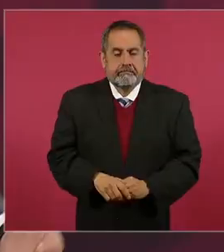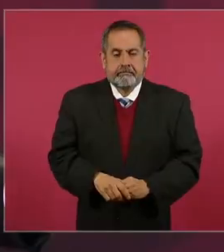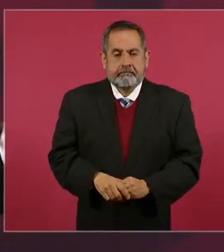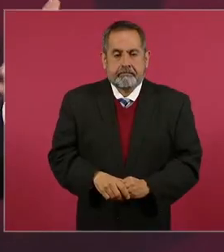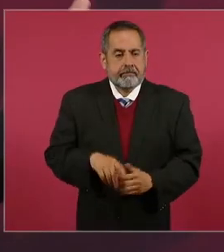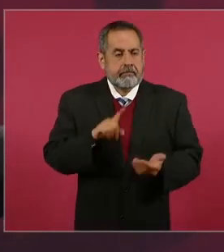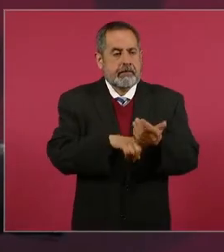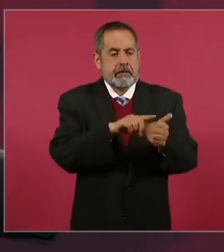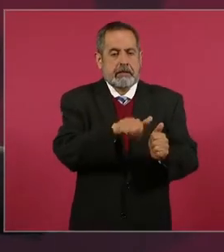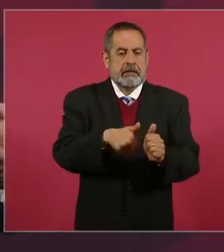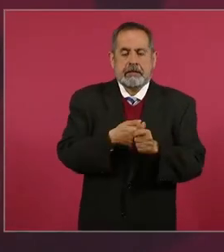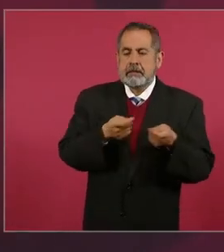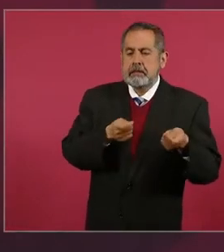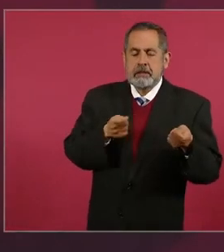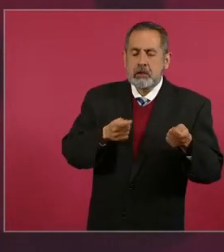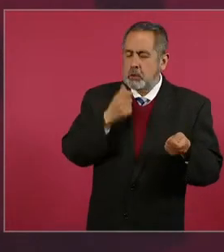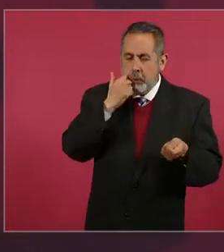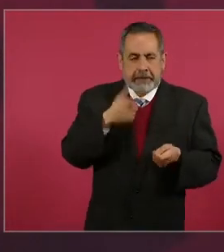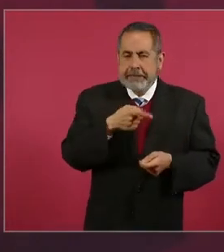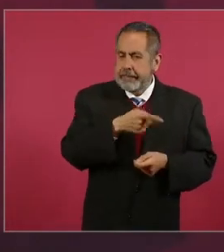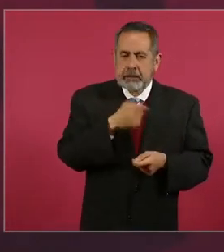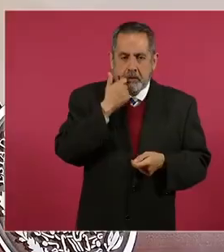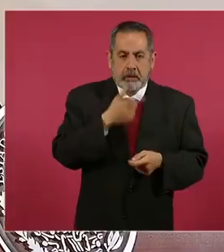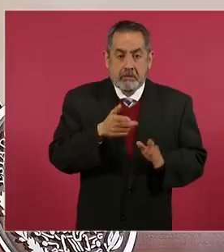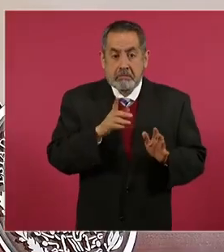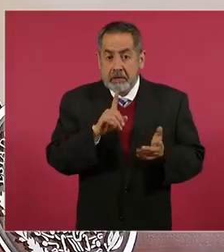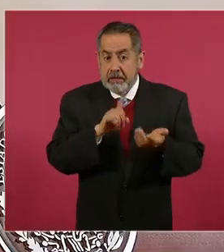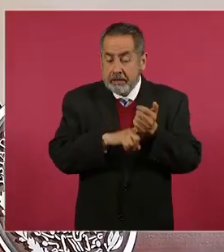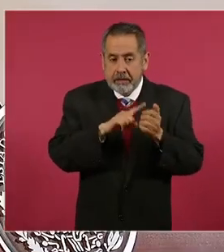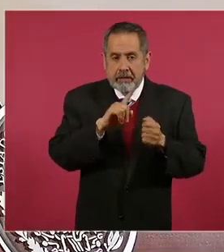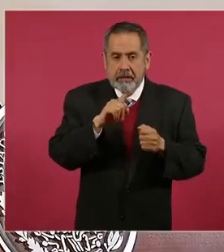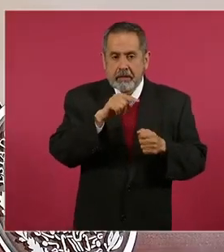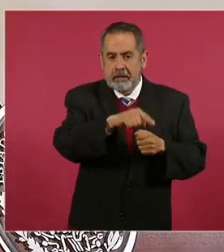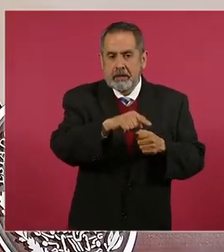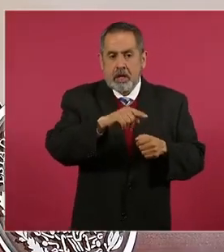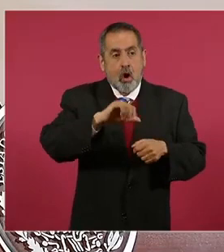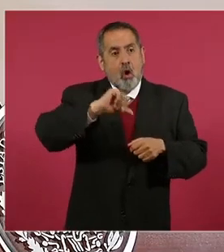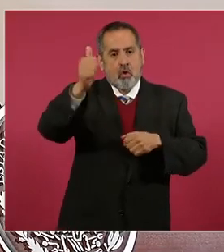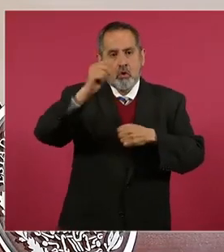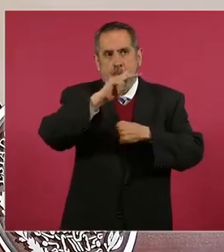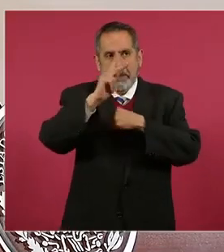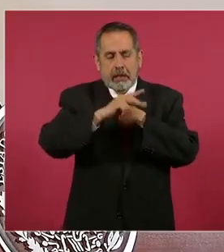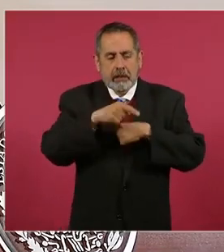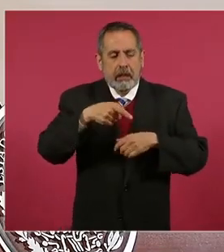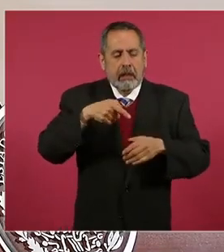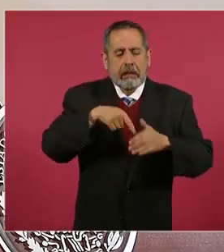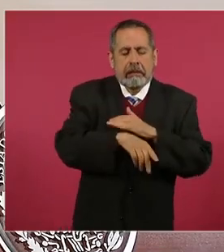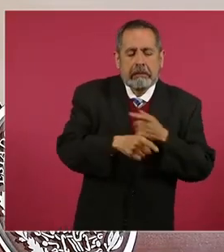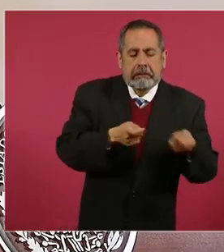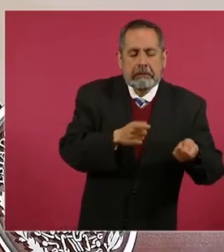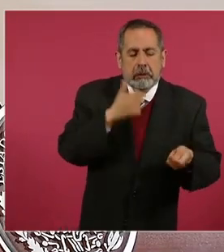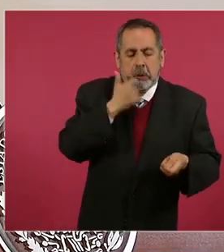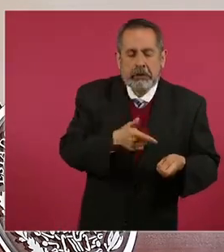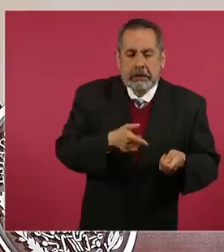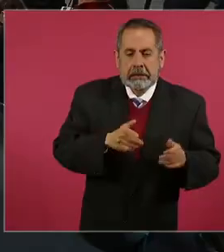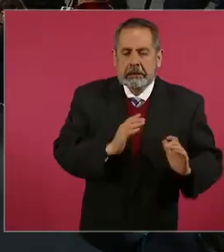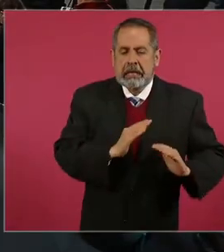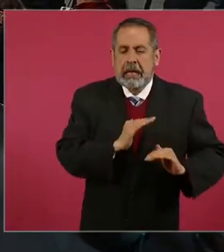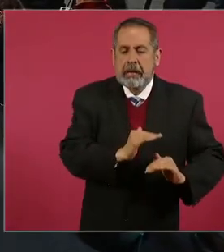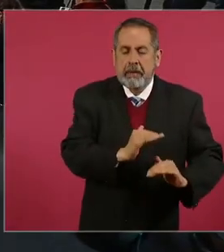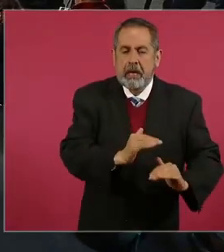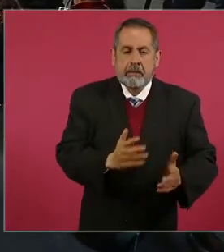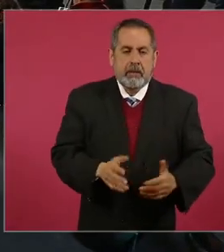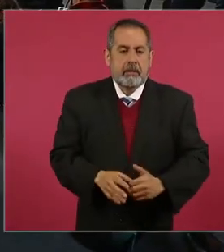han manejado esto, y a lo mejor también gente del extranjero. En Estados Unidos pasa lo mismo, presidente. Allá